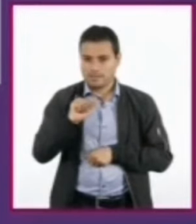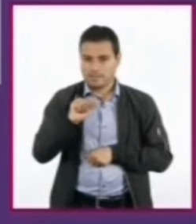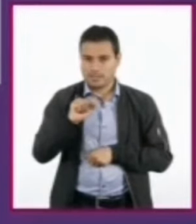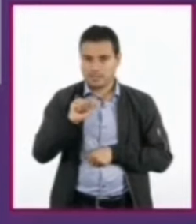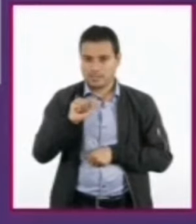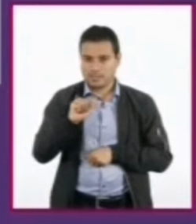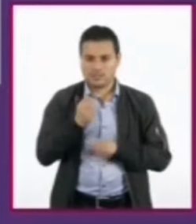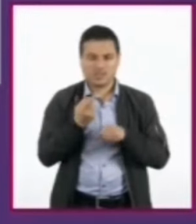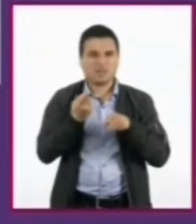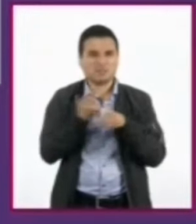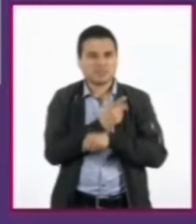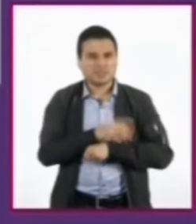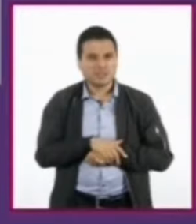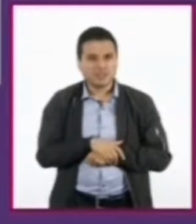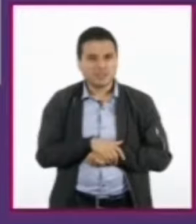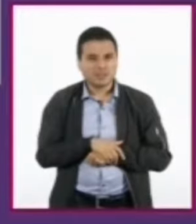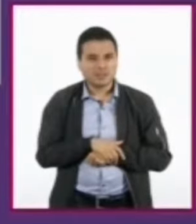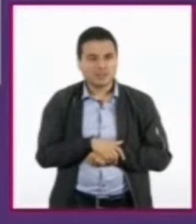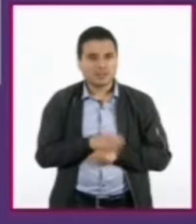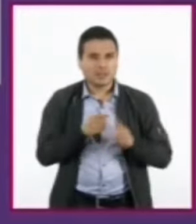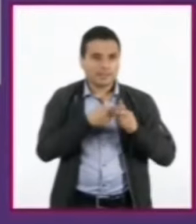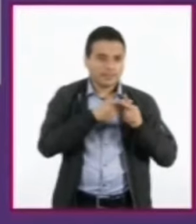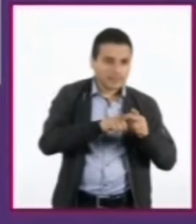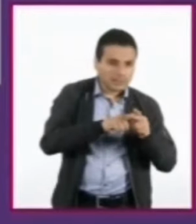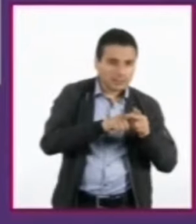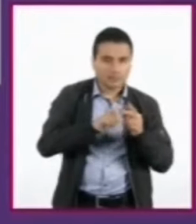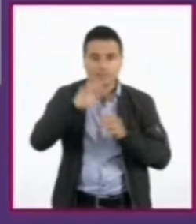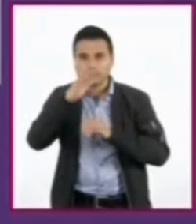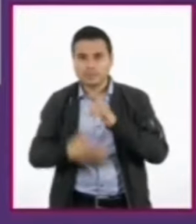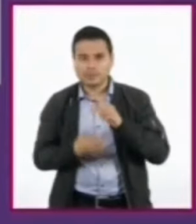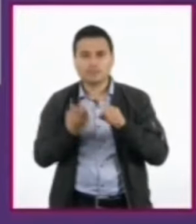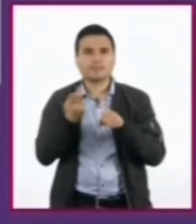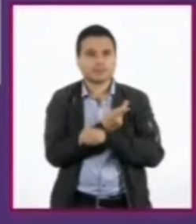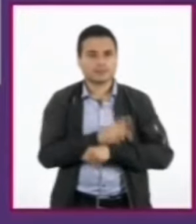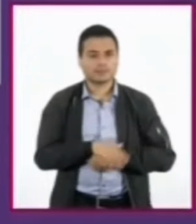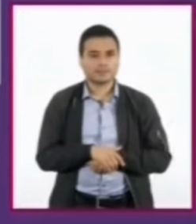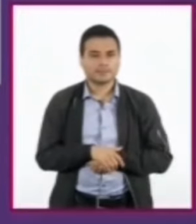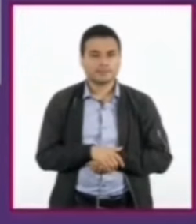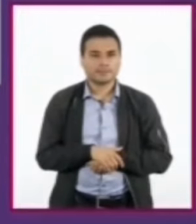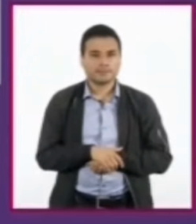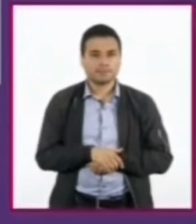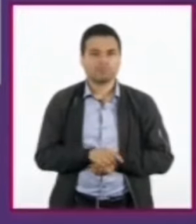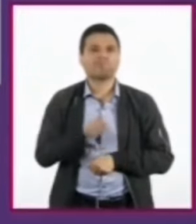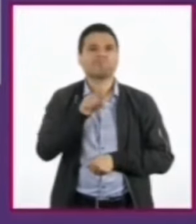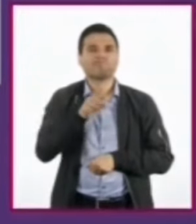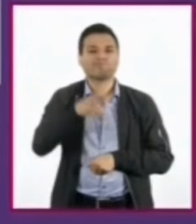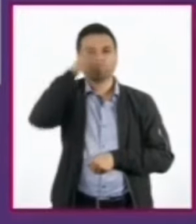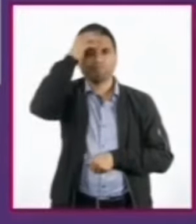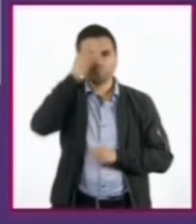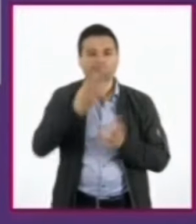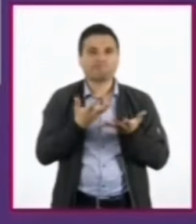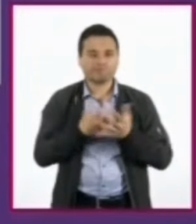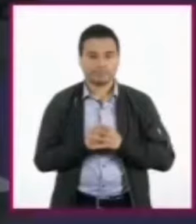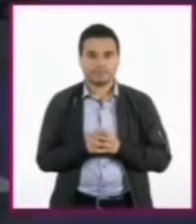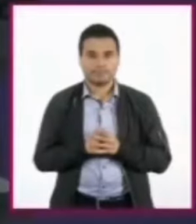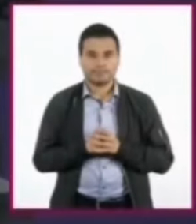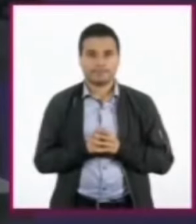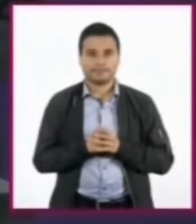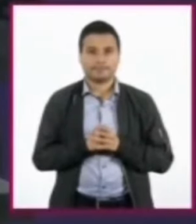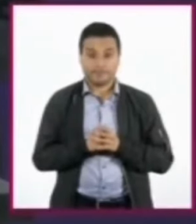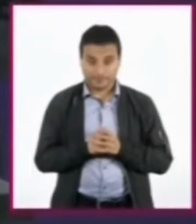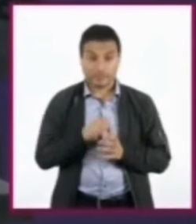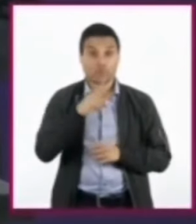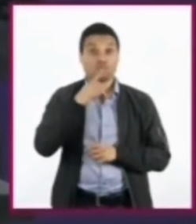respecto a la masa inicial en cada uno de los sistemas estudiados. ¿A qué conclusión llegamos? En